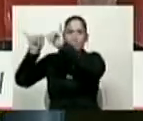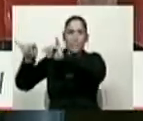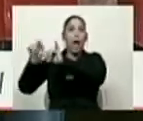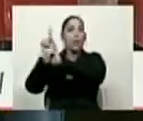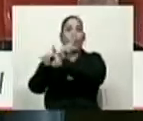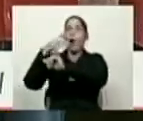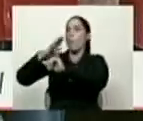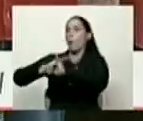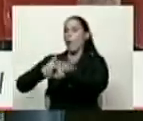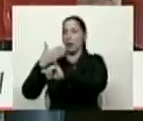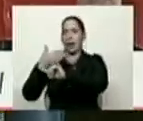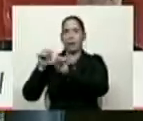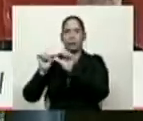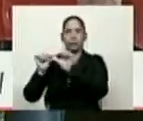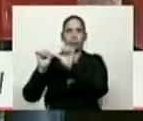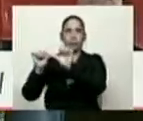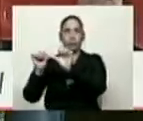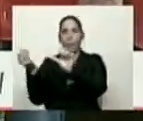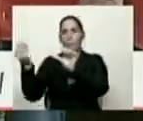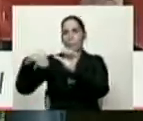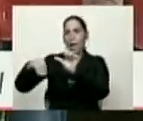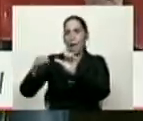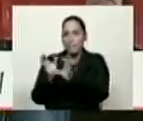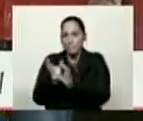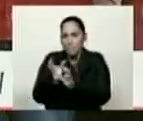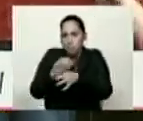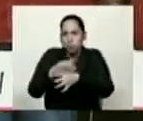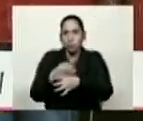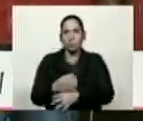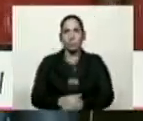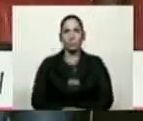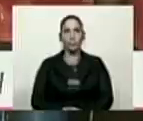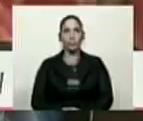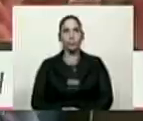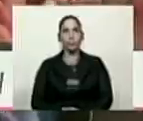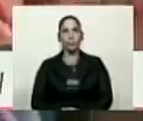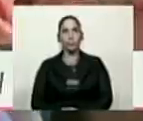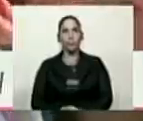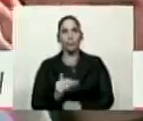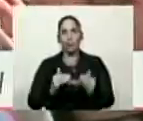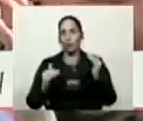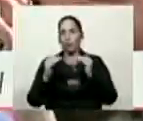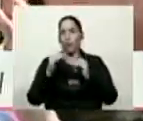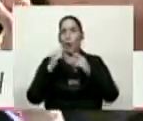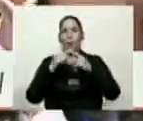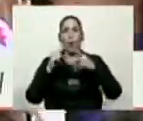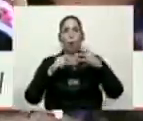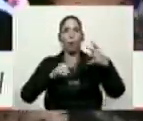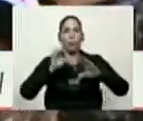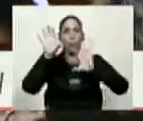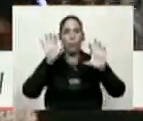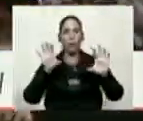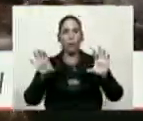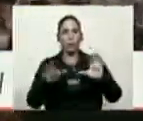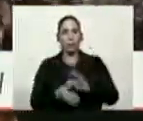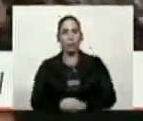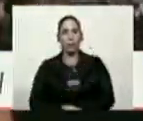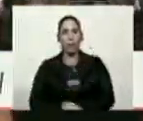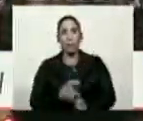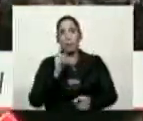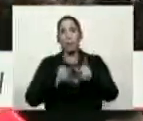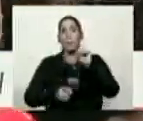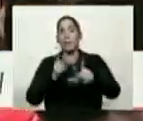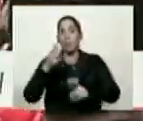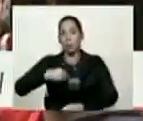más su presión sobre el resto de los pueblos. Depende de nosotros,